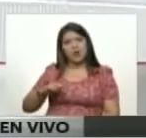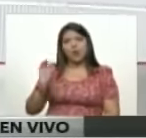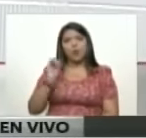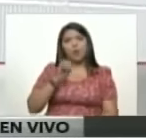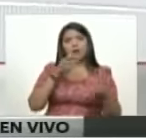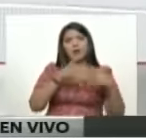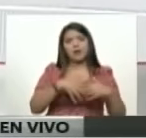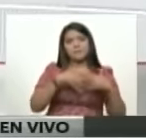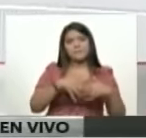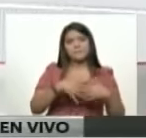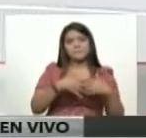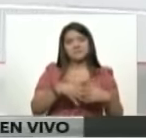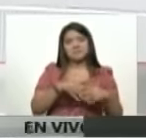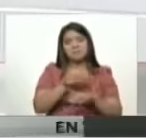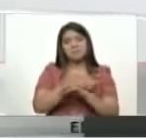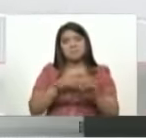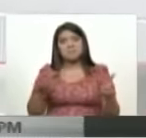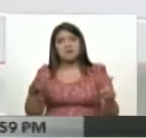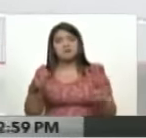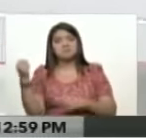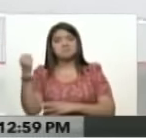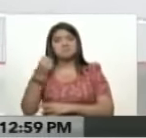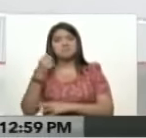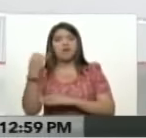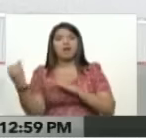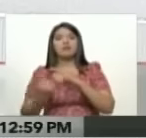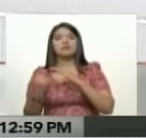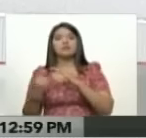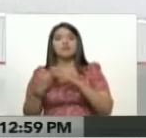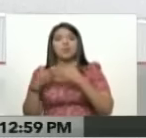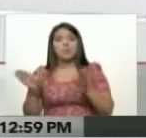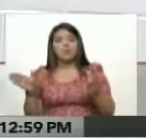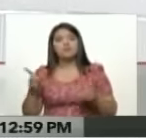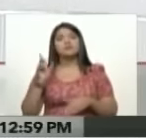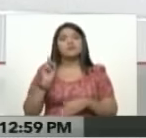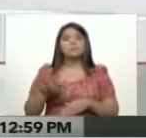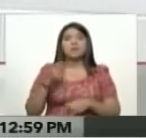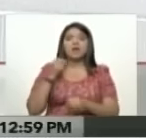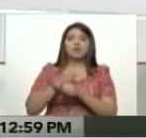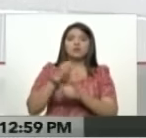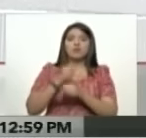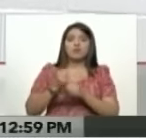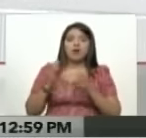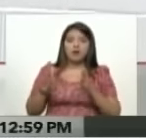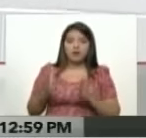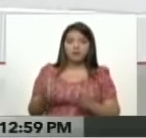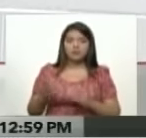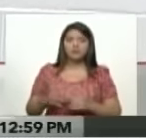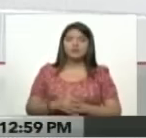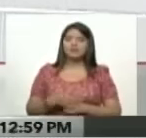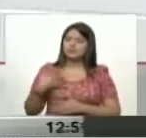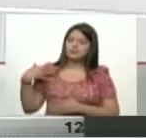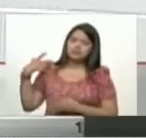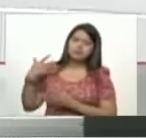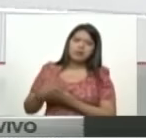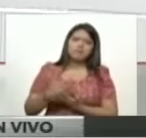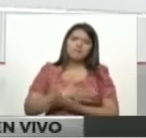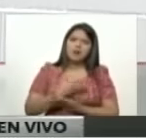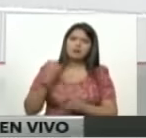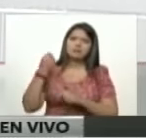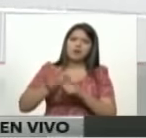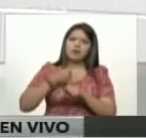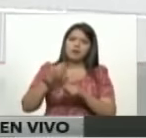corporativos, ignorando a las instituciones públicas y a los funcionarios que con vocación de servicio.